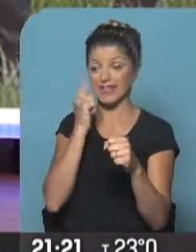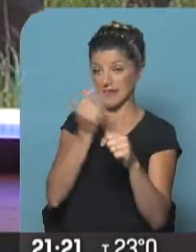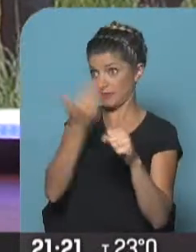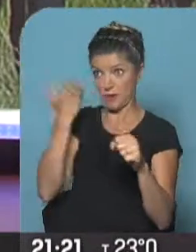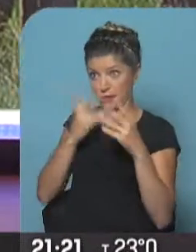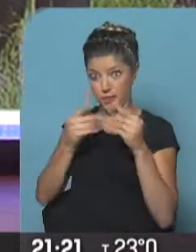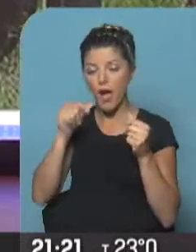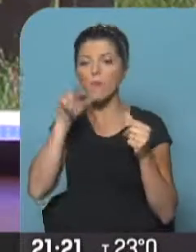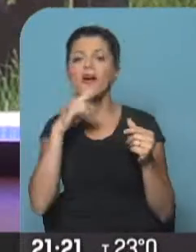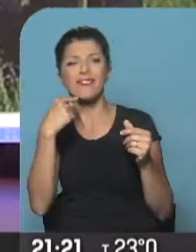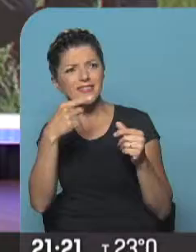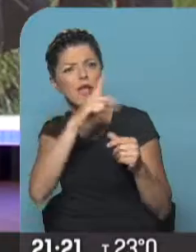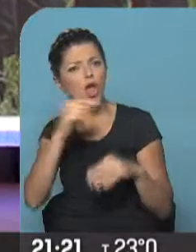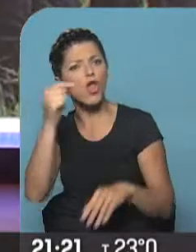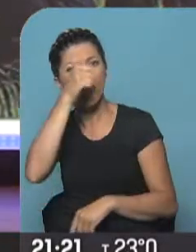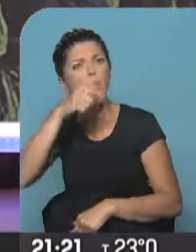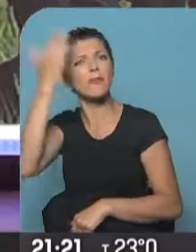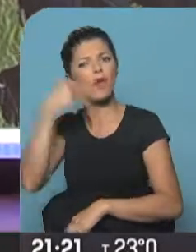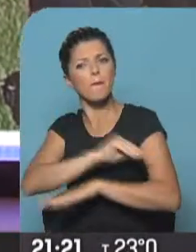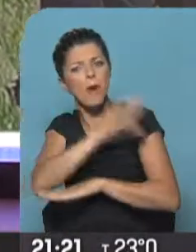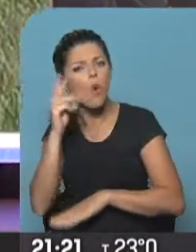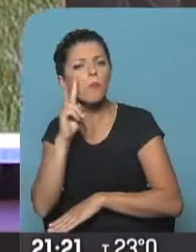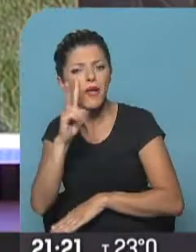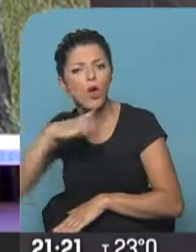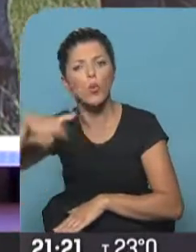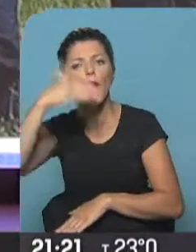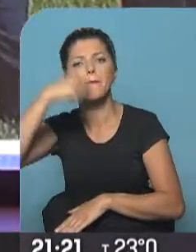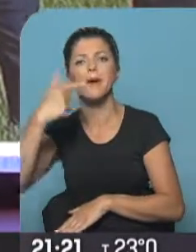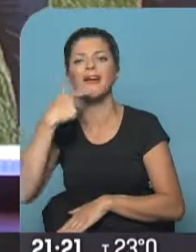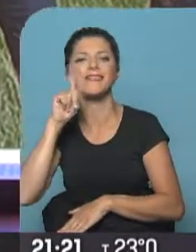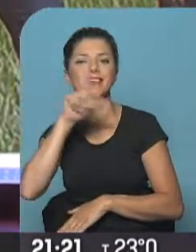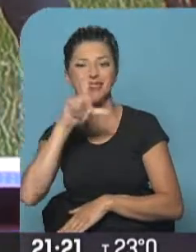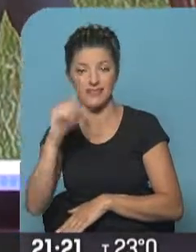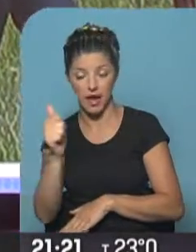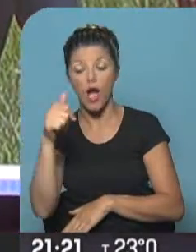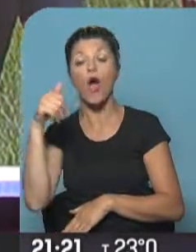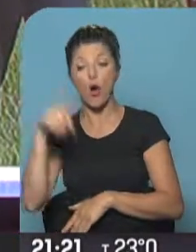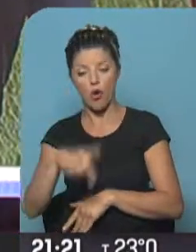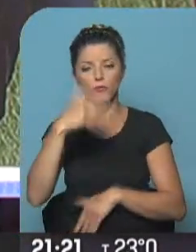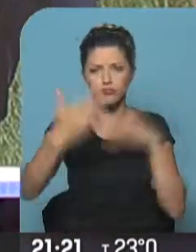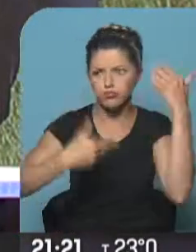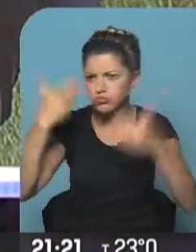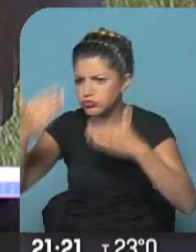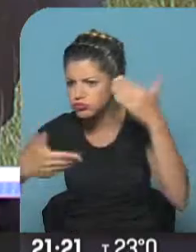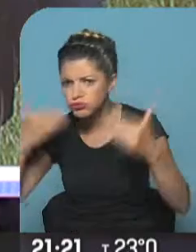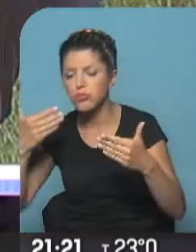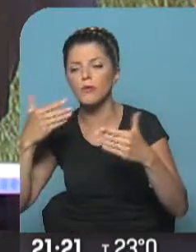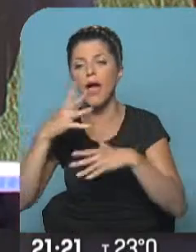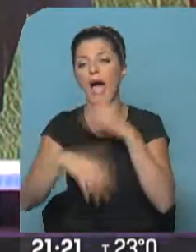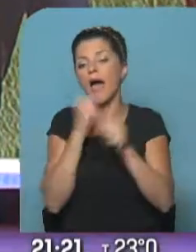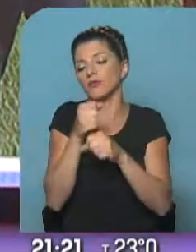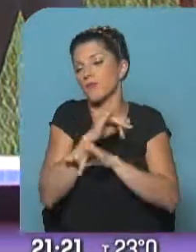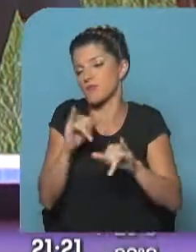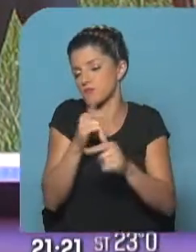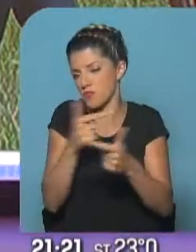pasado domingo a la madrugada, en la localidad de Mansilla. Hoy se realizó un rastrillaje allí y también en los alrededores, todavía sin